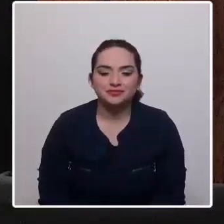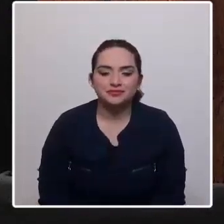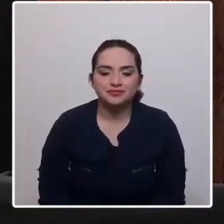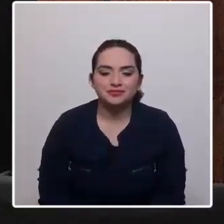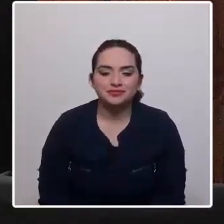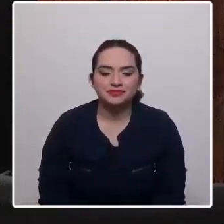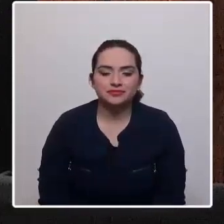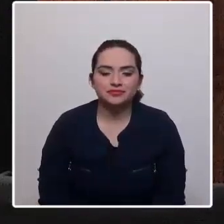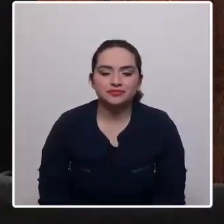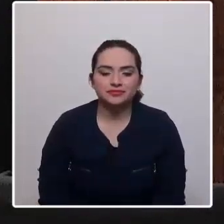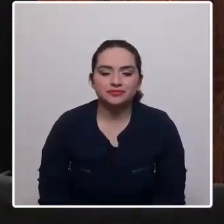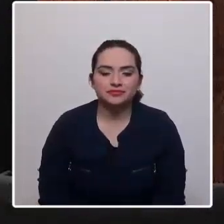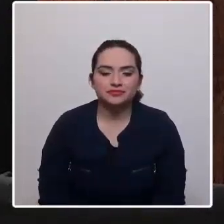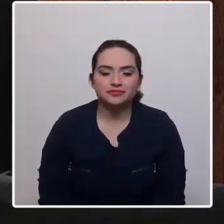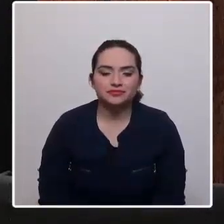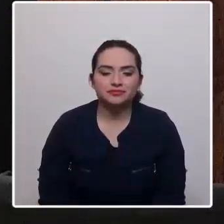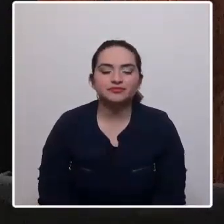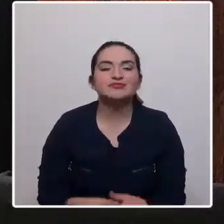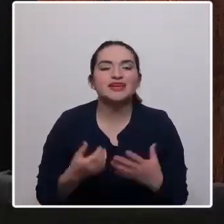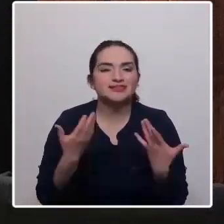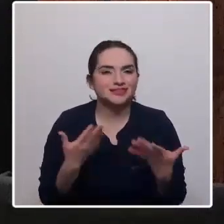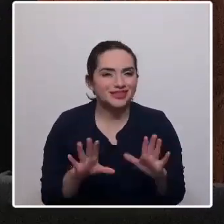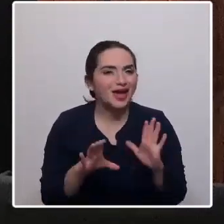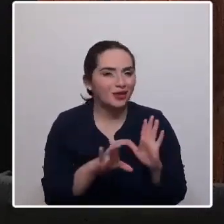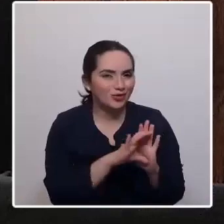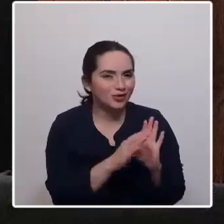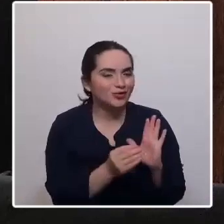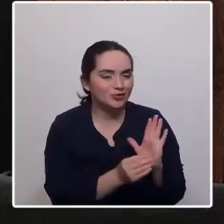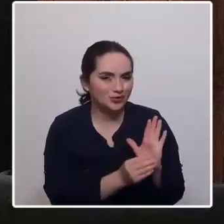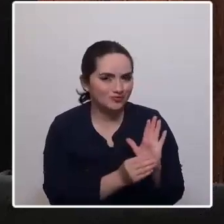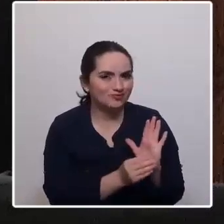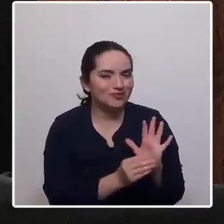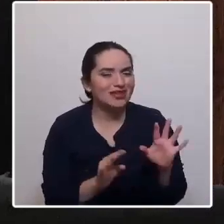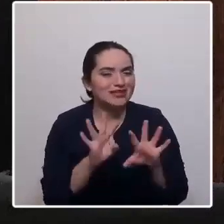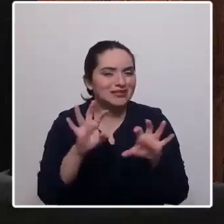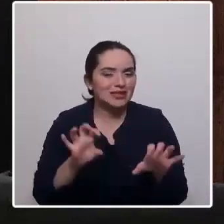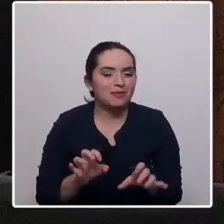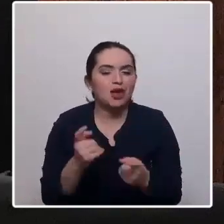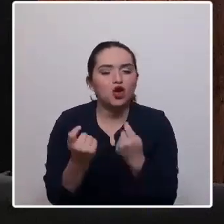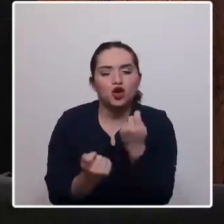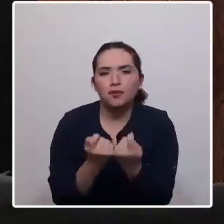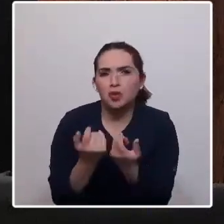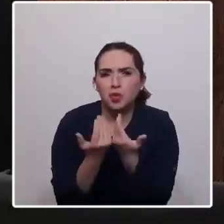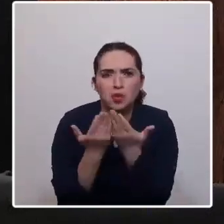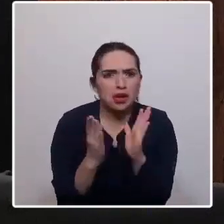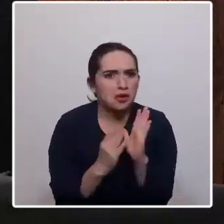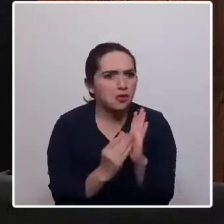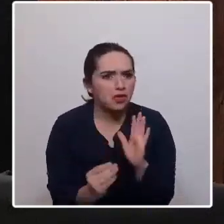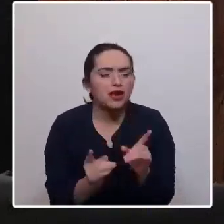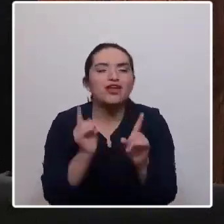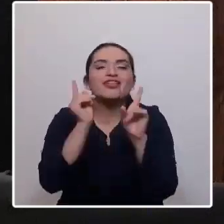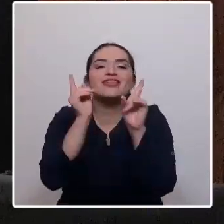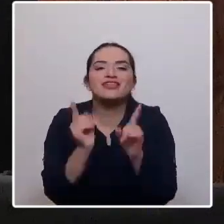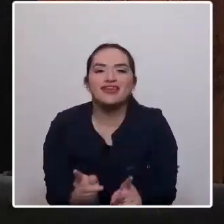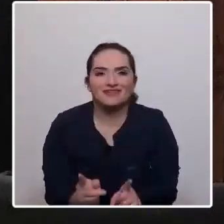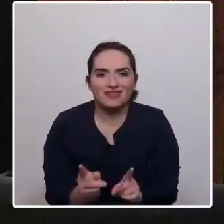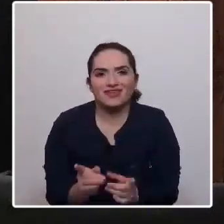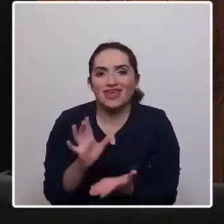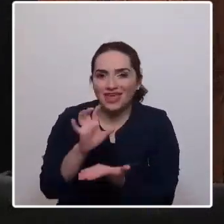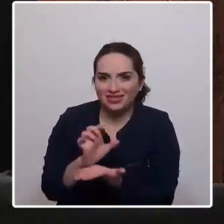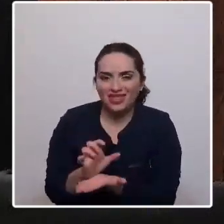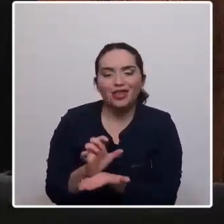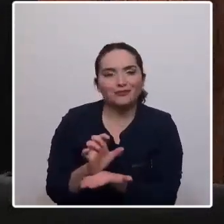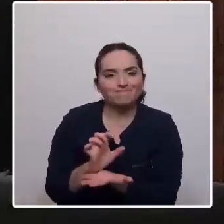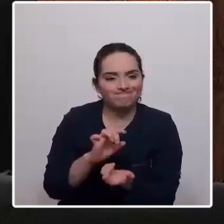Eso ya está definido en la Constitución. El sistema económico, en cualquier modelo, debe adecuarse a este Estado.